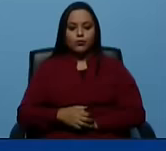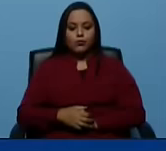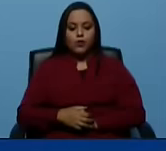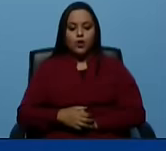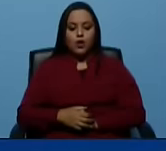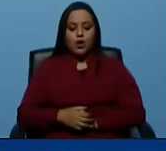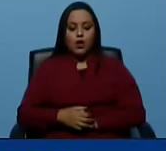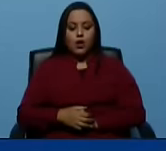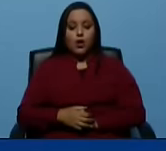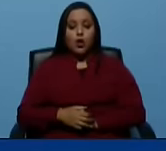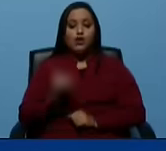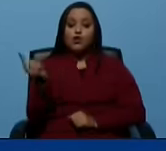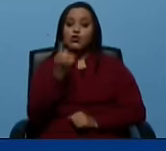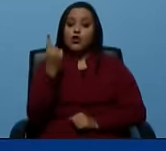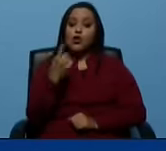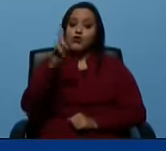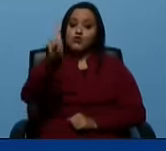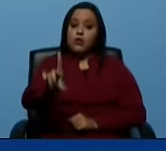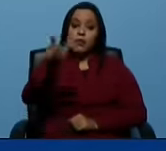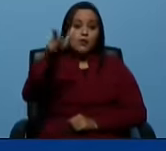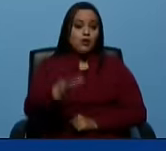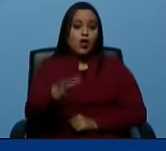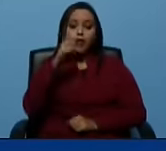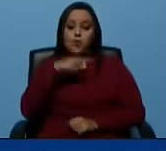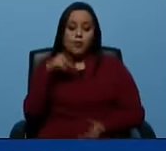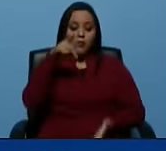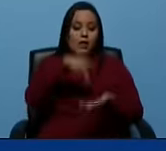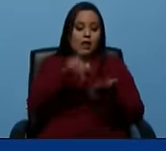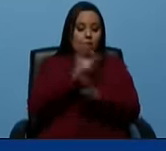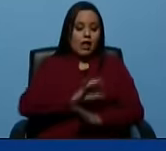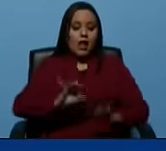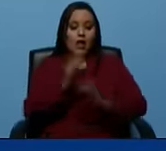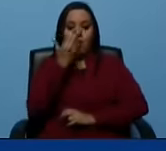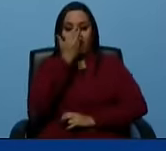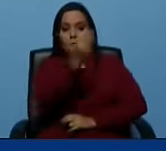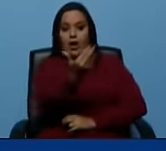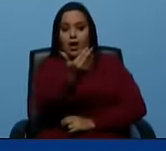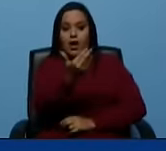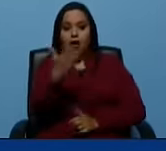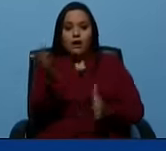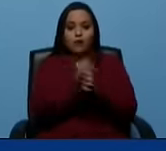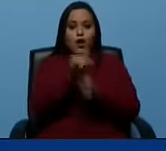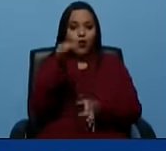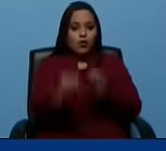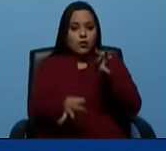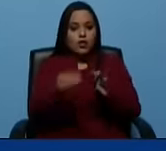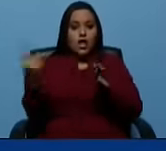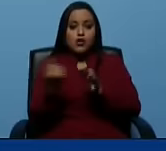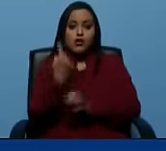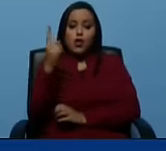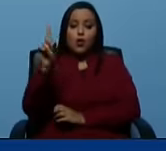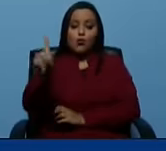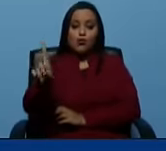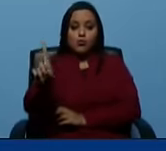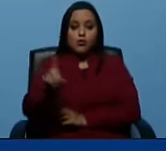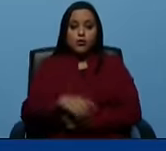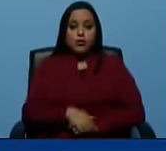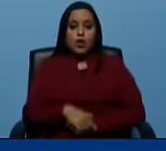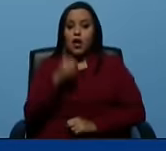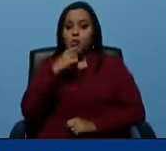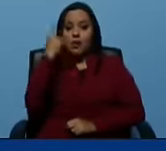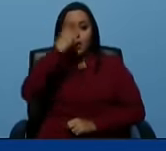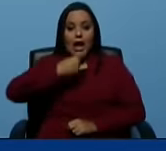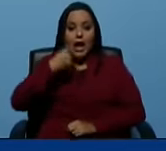Solo un candidato se negó a dar la cara y a cumplir con la justicia. Solo uno que no le ha dado la